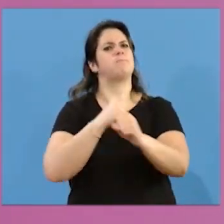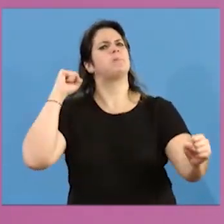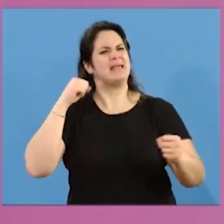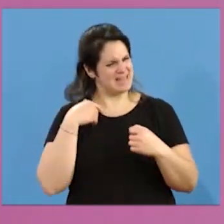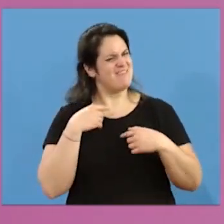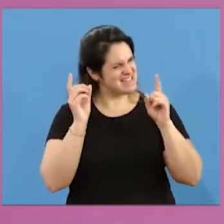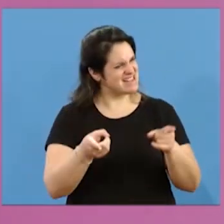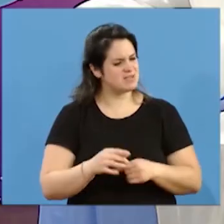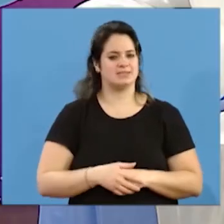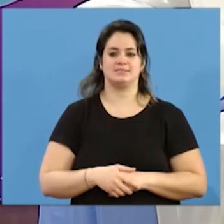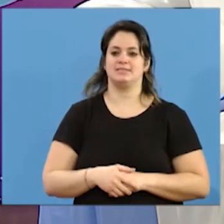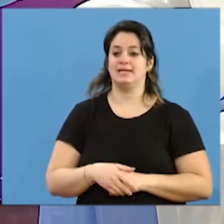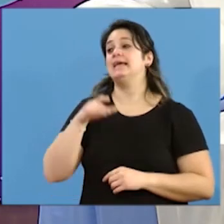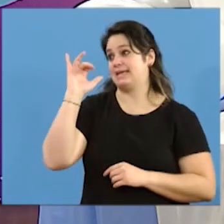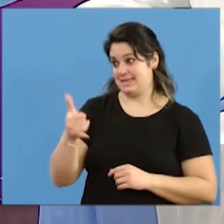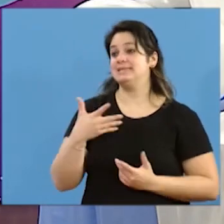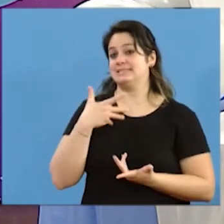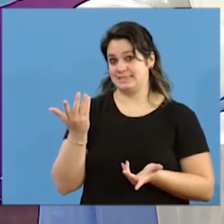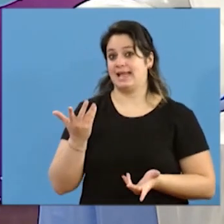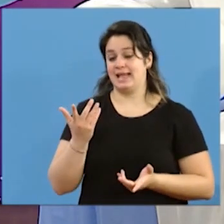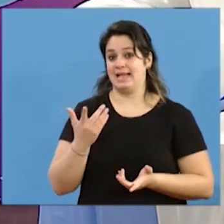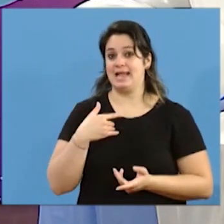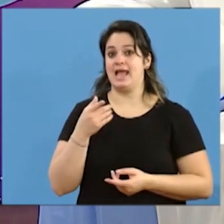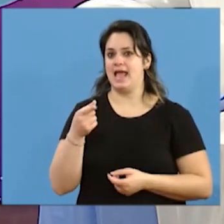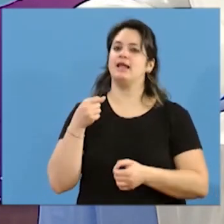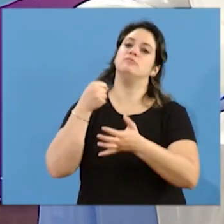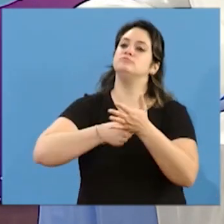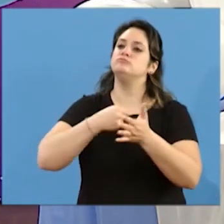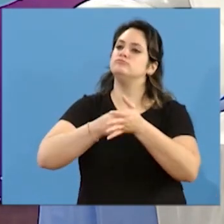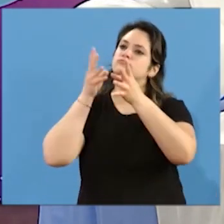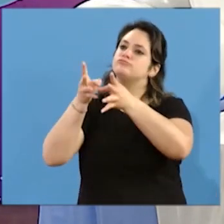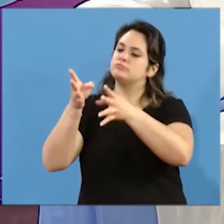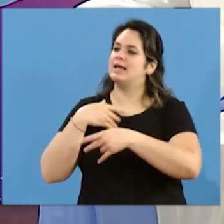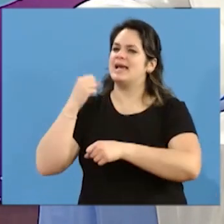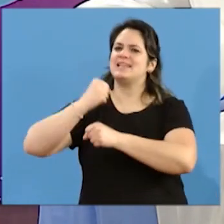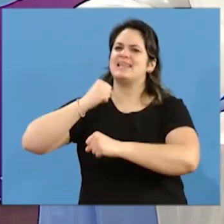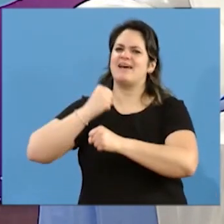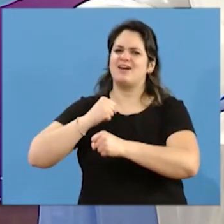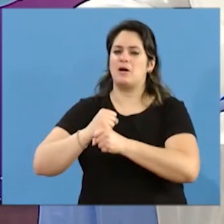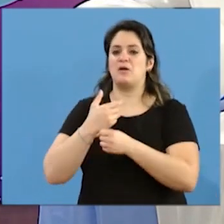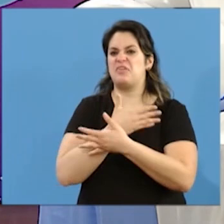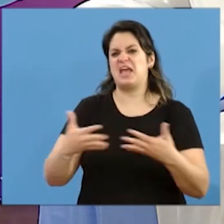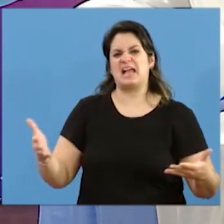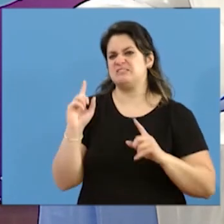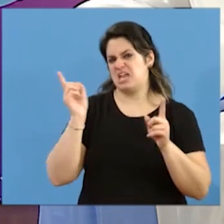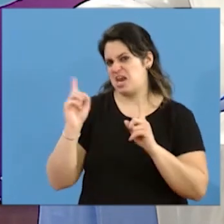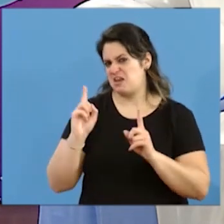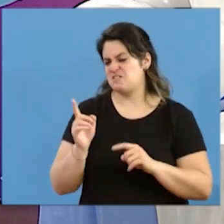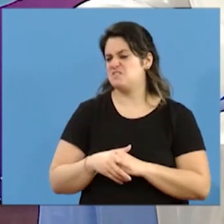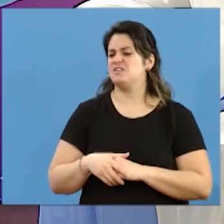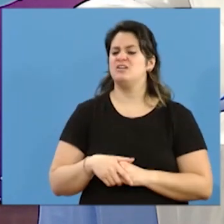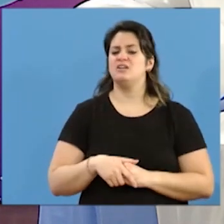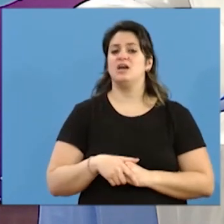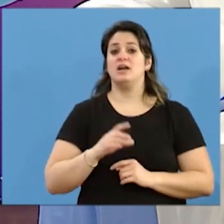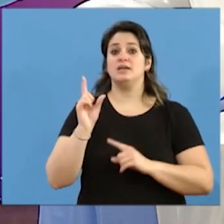independencia, Abu. Y sí, mijito, él peleó, él trabajó sin descansar. Y